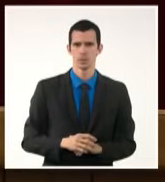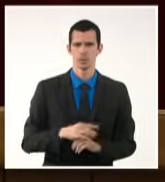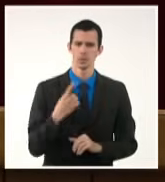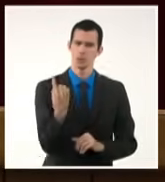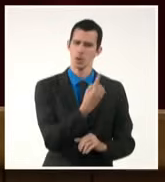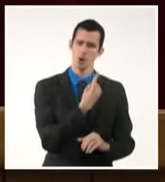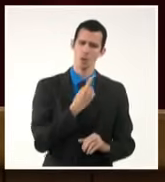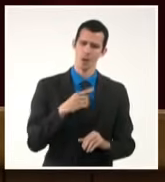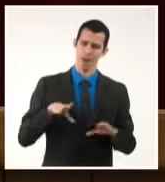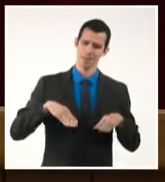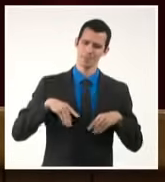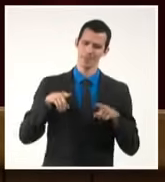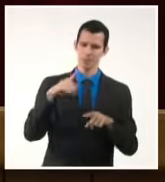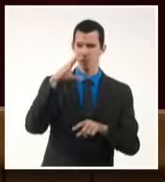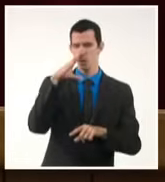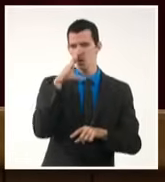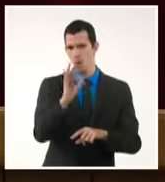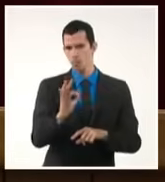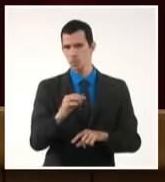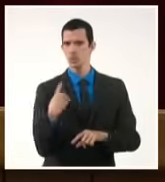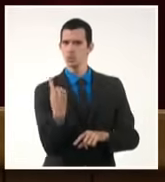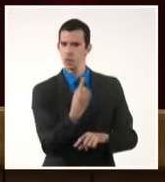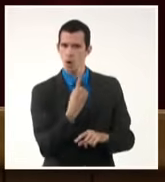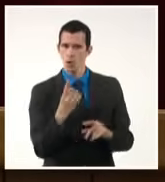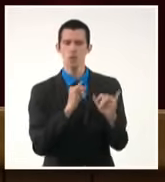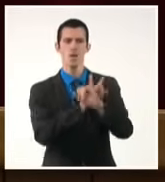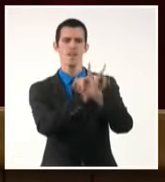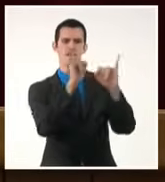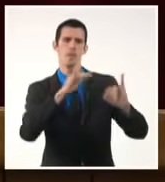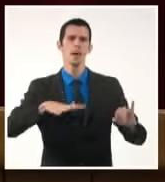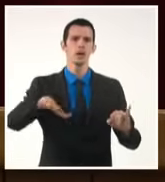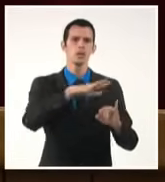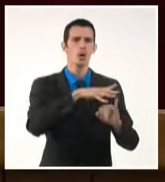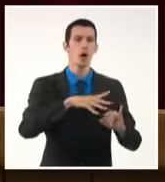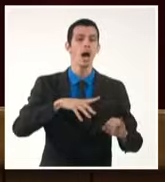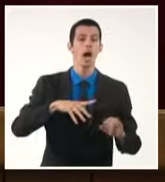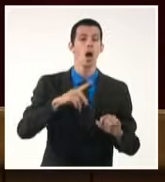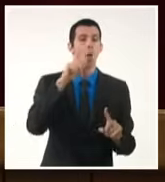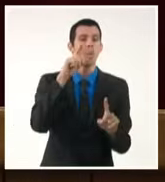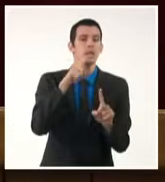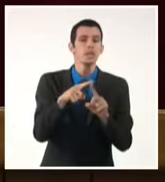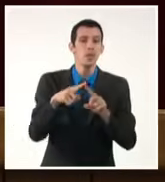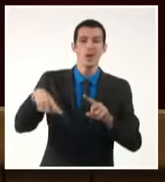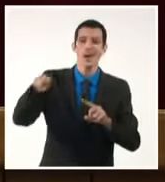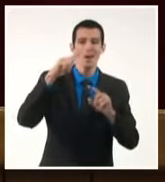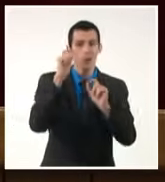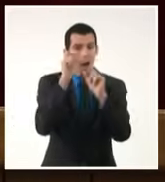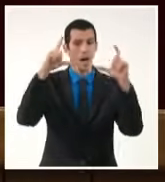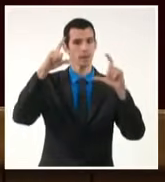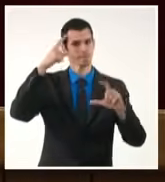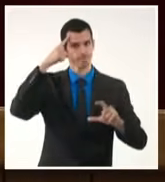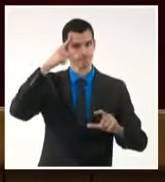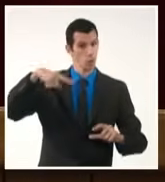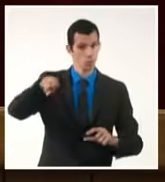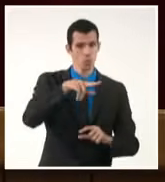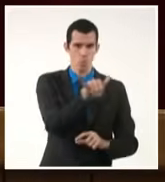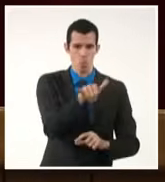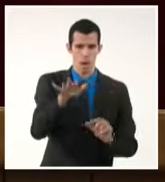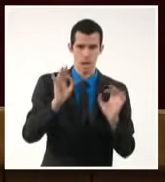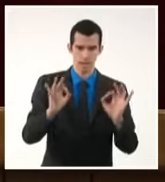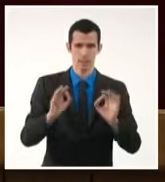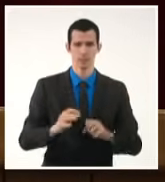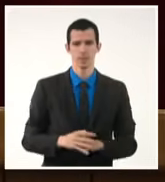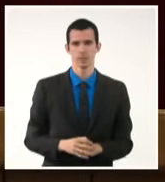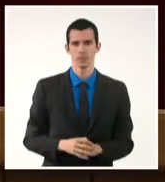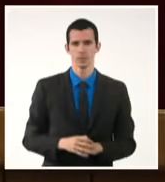días recientes es parte de la alerta. La historia recoge numerosos actos y crímenes perpetrados por